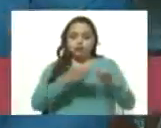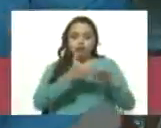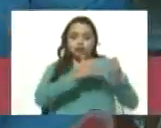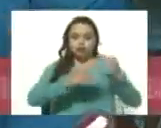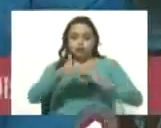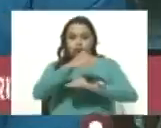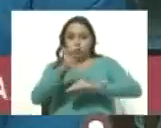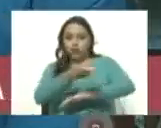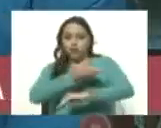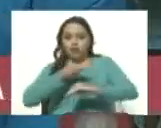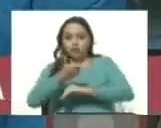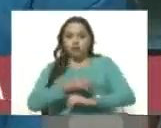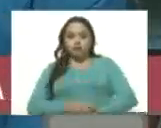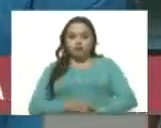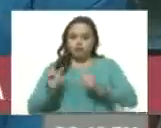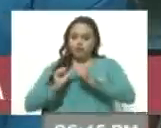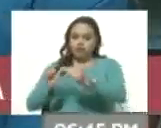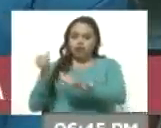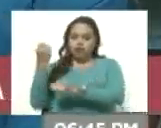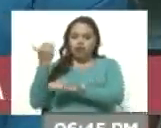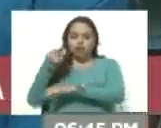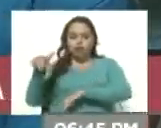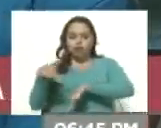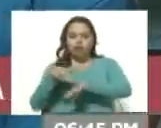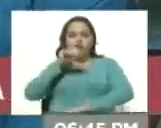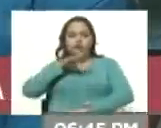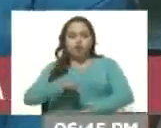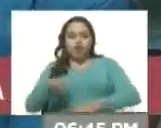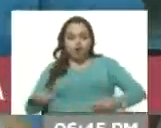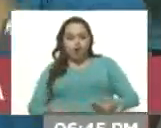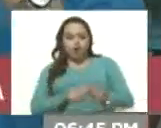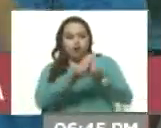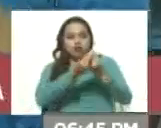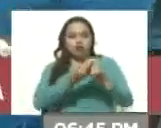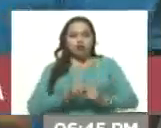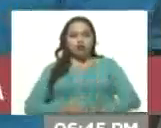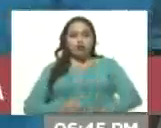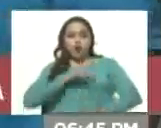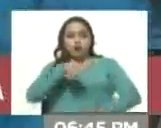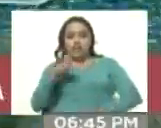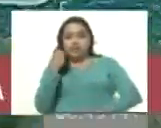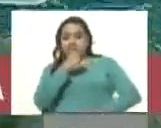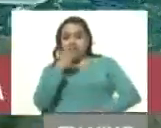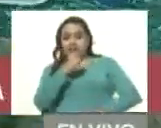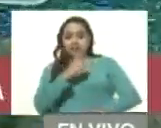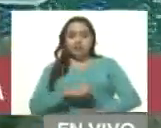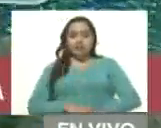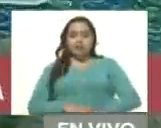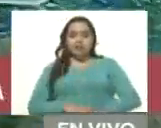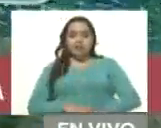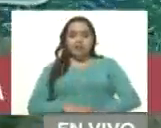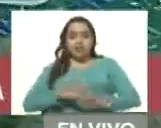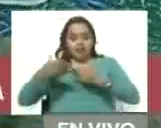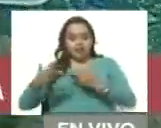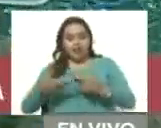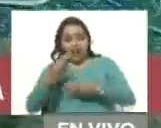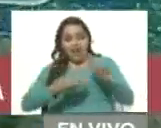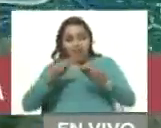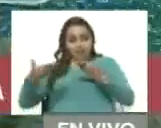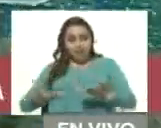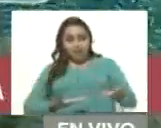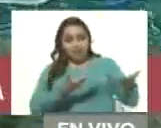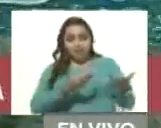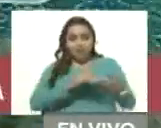continuamos en el congreso nacional de historia en compañía de josé alejandro terán el anfitrión de este congreso nacional bienvenido a 360